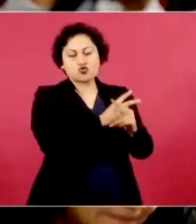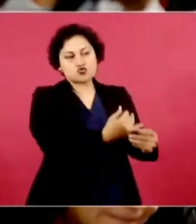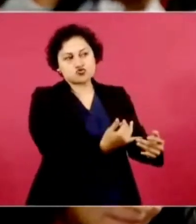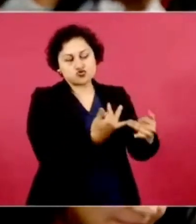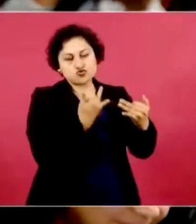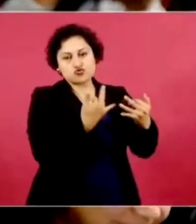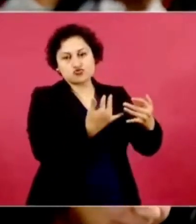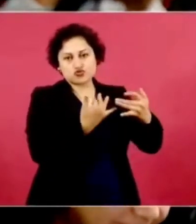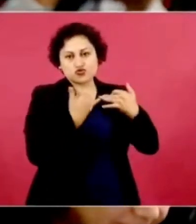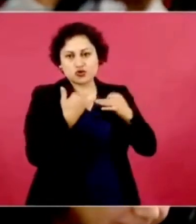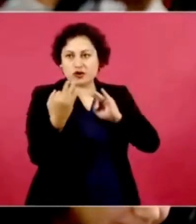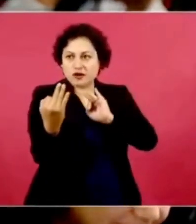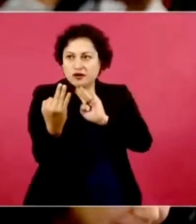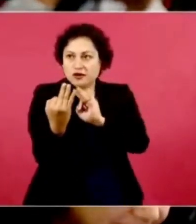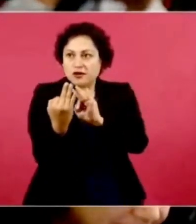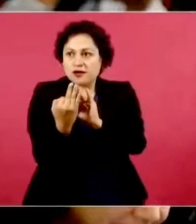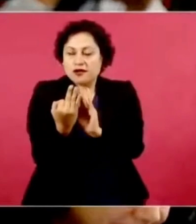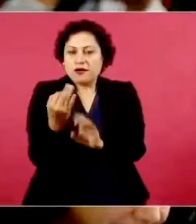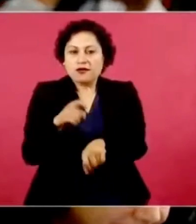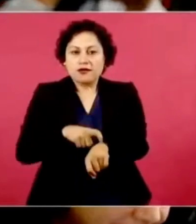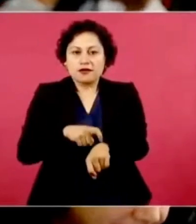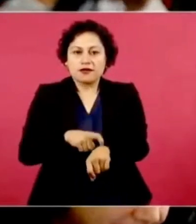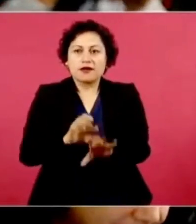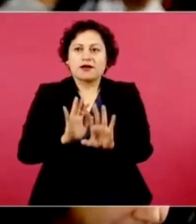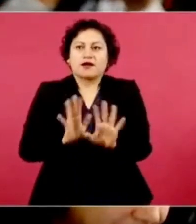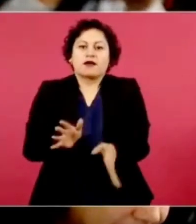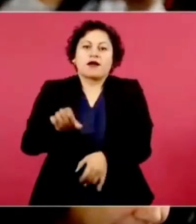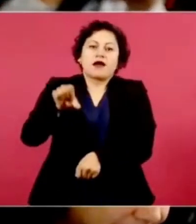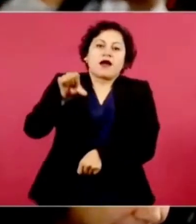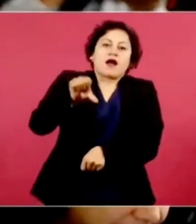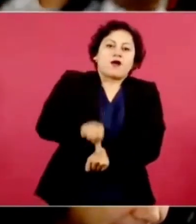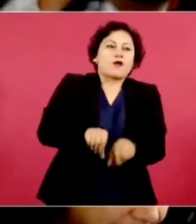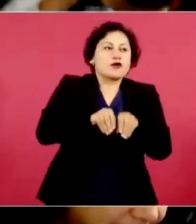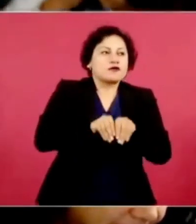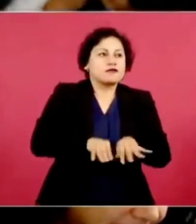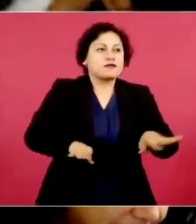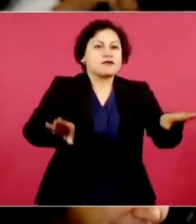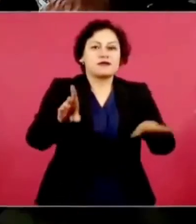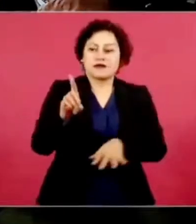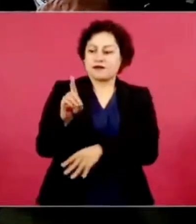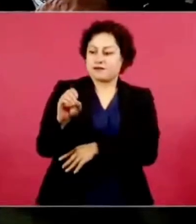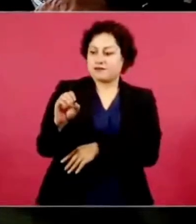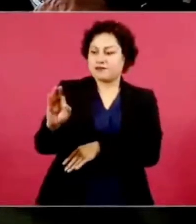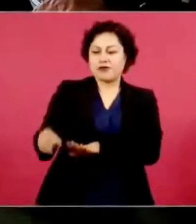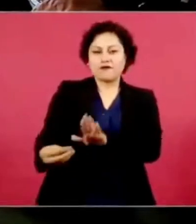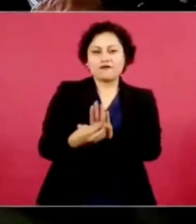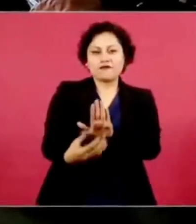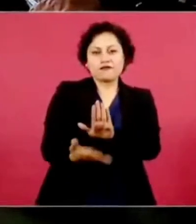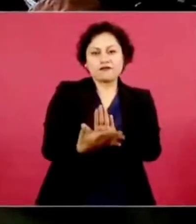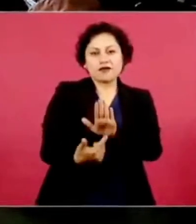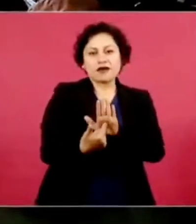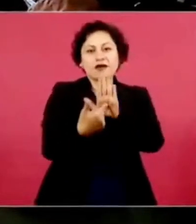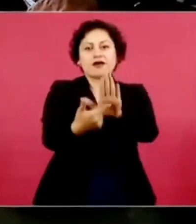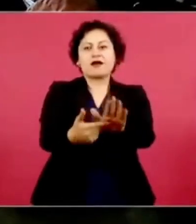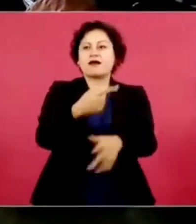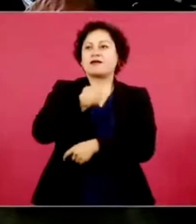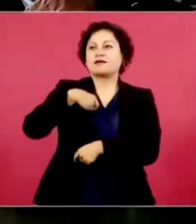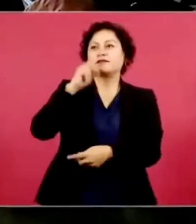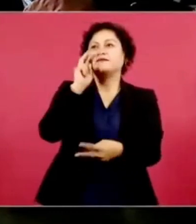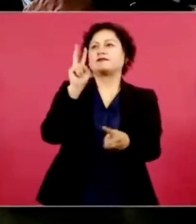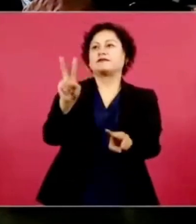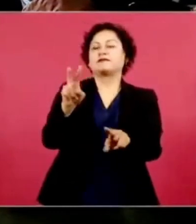tiempo, ya hoy incluso un medio local lo publica y nos da mucho gusto ver que ya no va a ser tema de